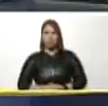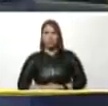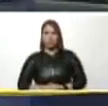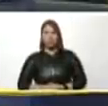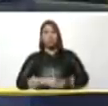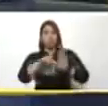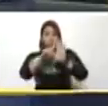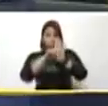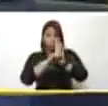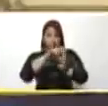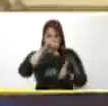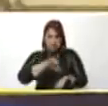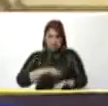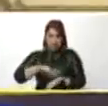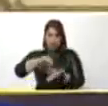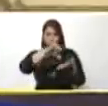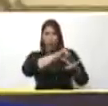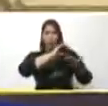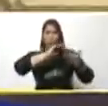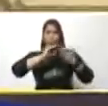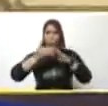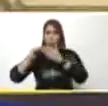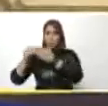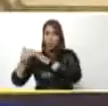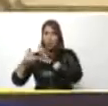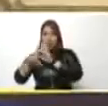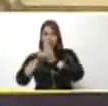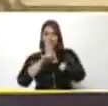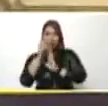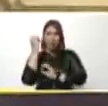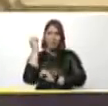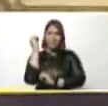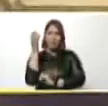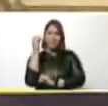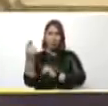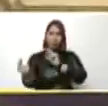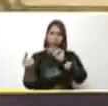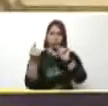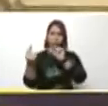la ley de las ciudades comunales, la ley del parlamento comunal,